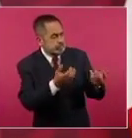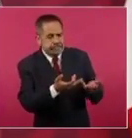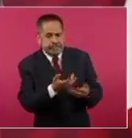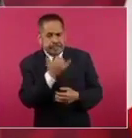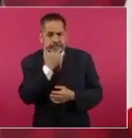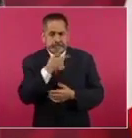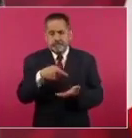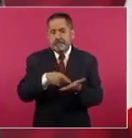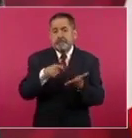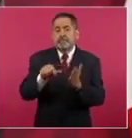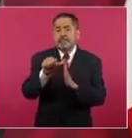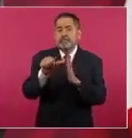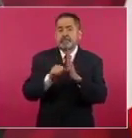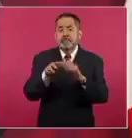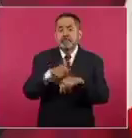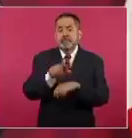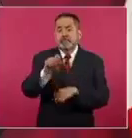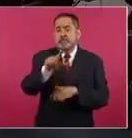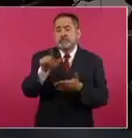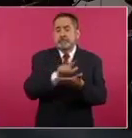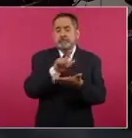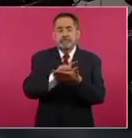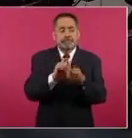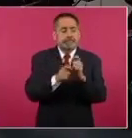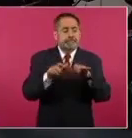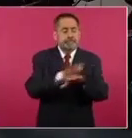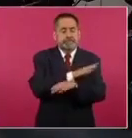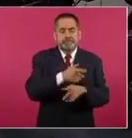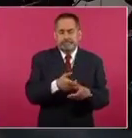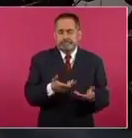la reforma al artículo 27.